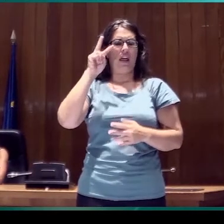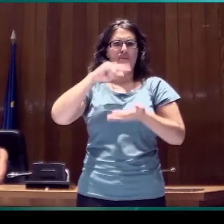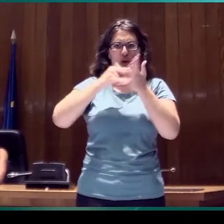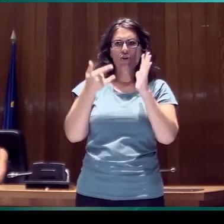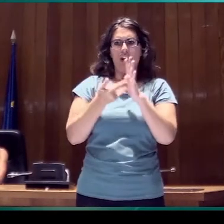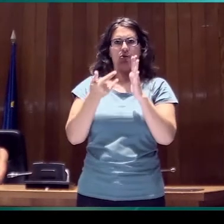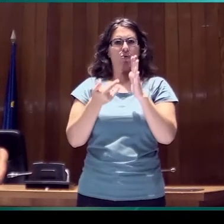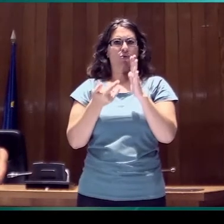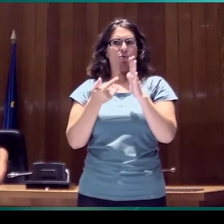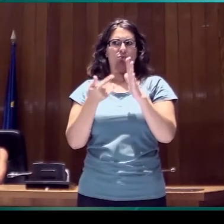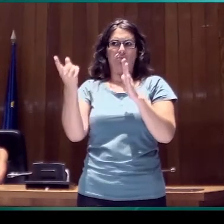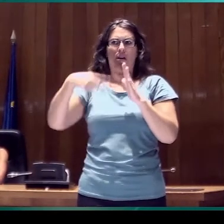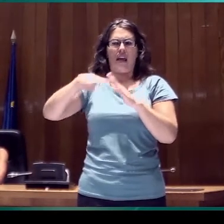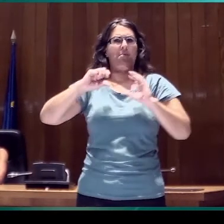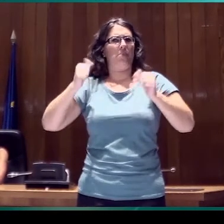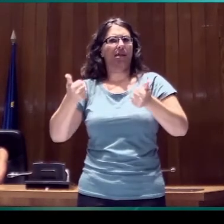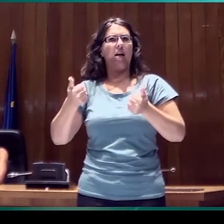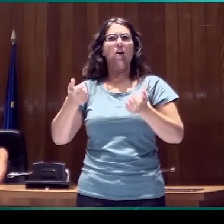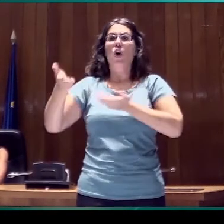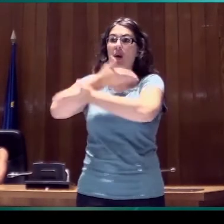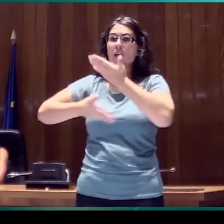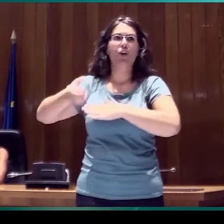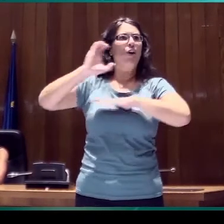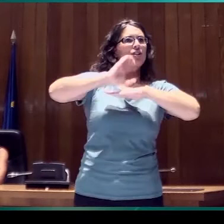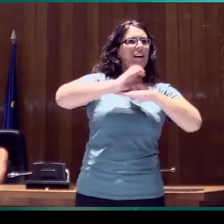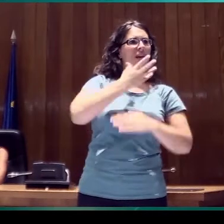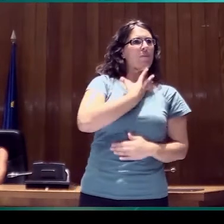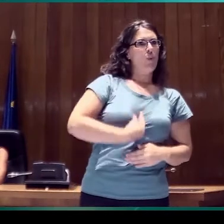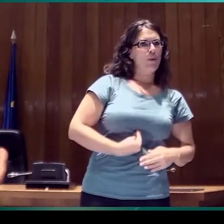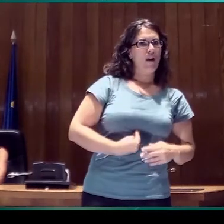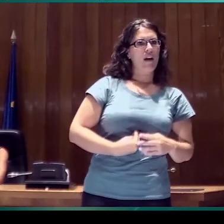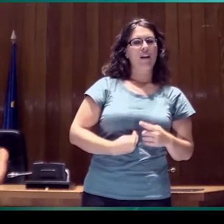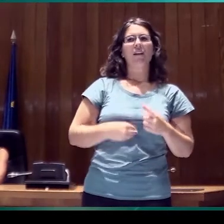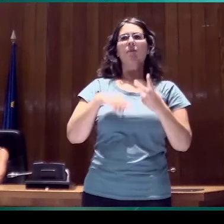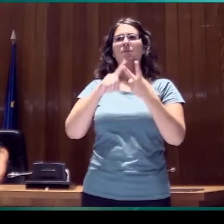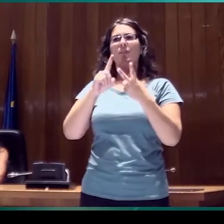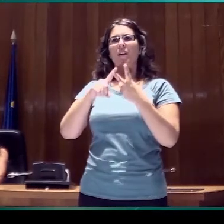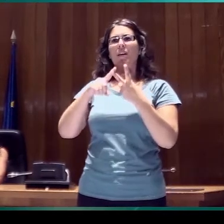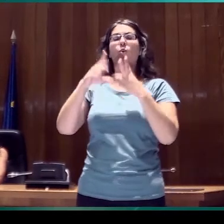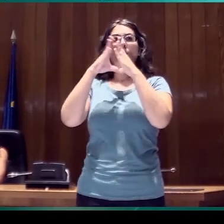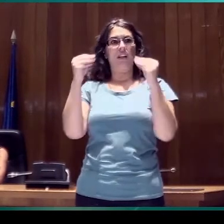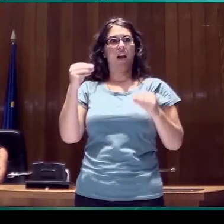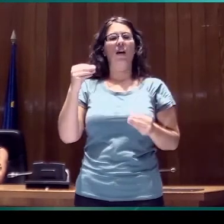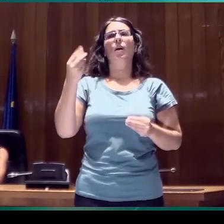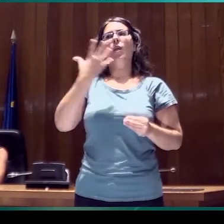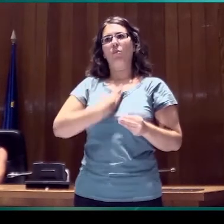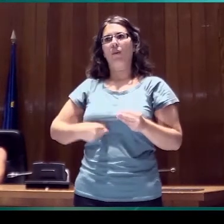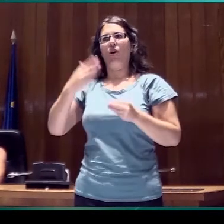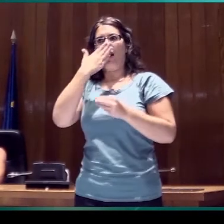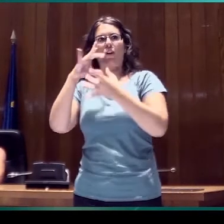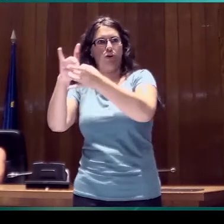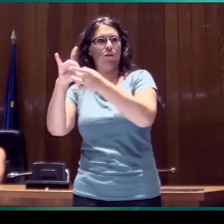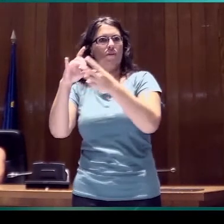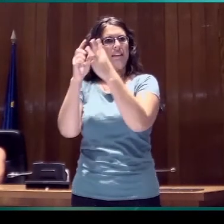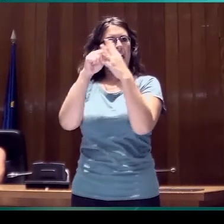estaba poniendo en marcha de colaboración entre la Consejería de Educación de Murcia y la Universidad de Murcia para desarrollar una